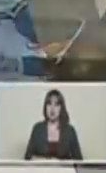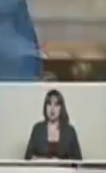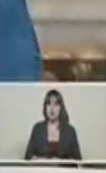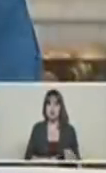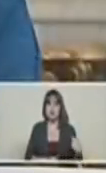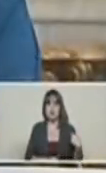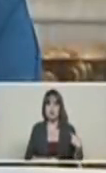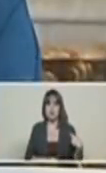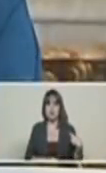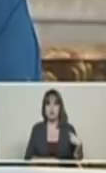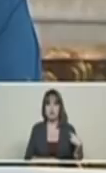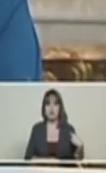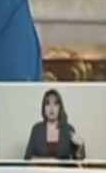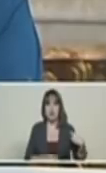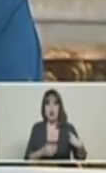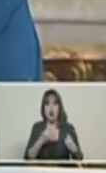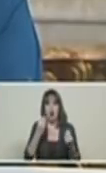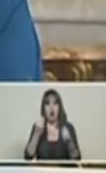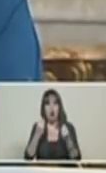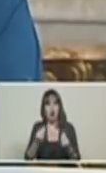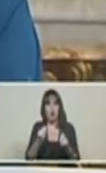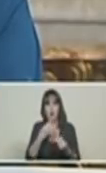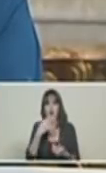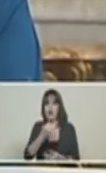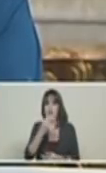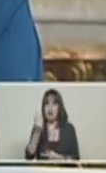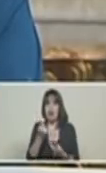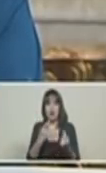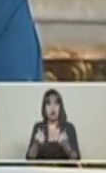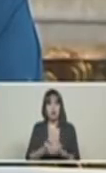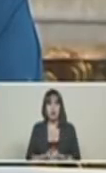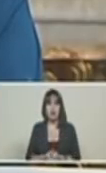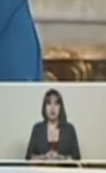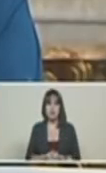la realidad de la economía. Estamos